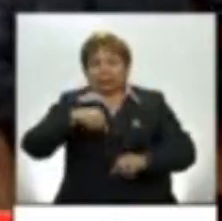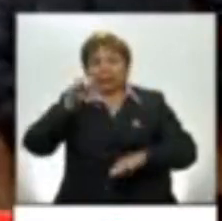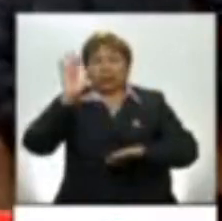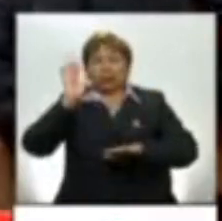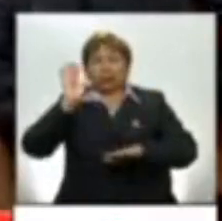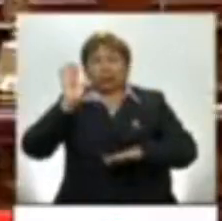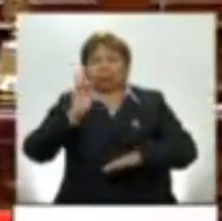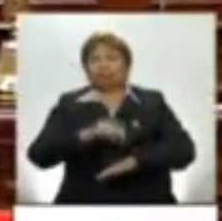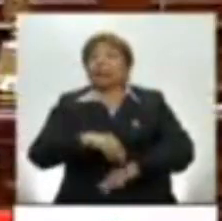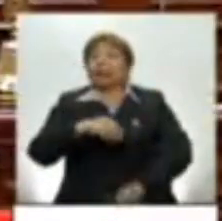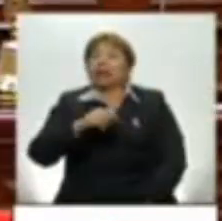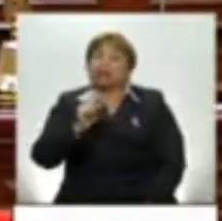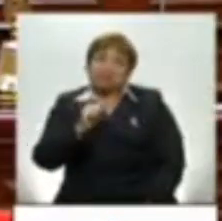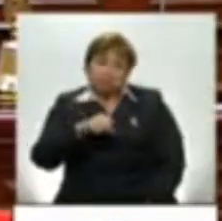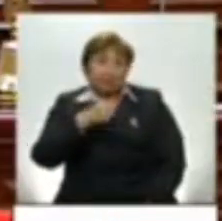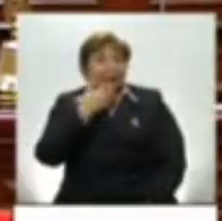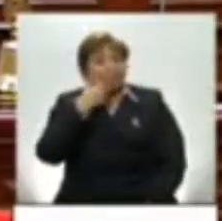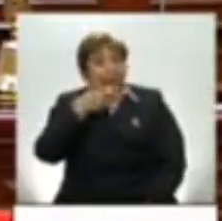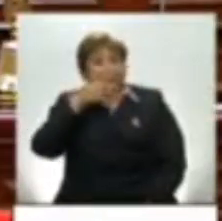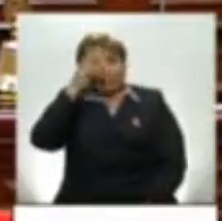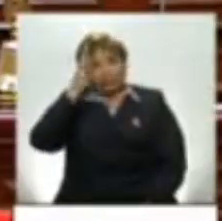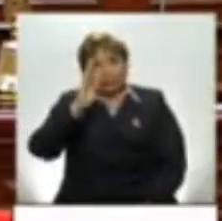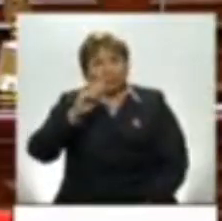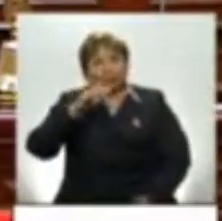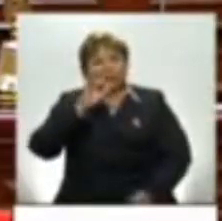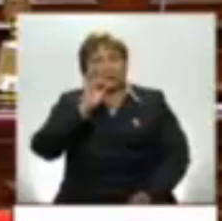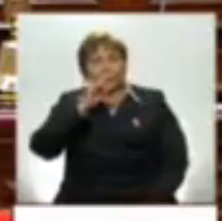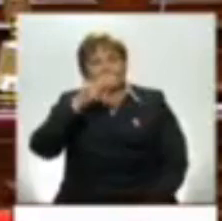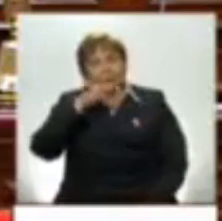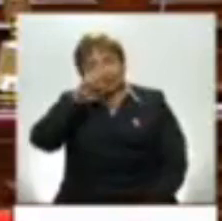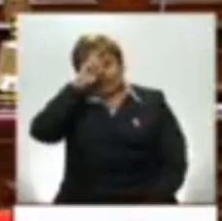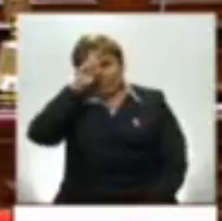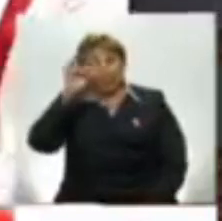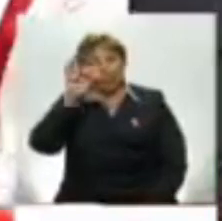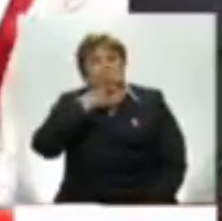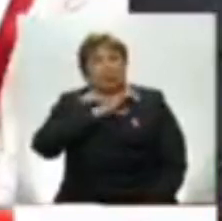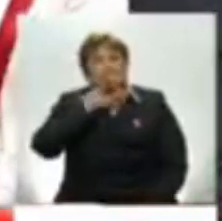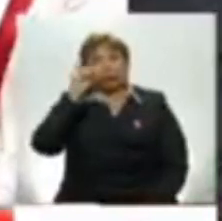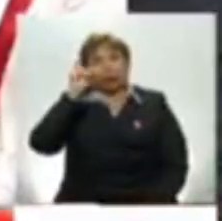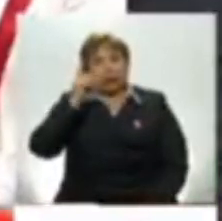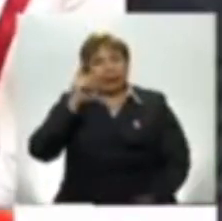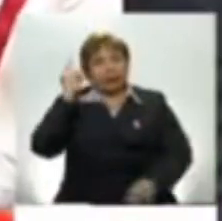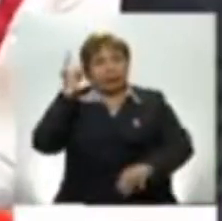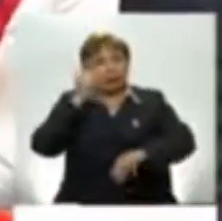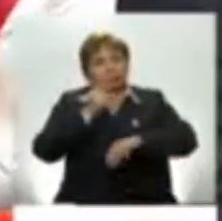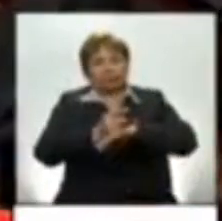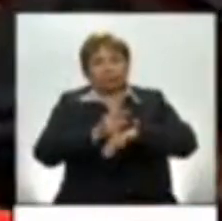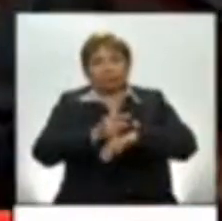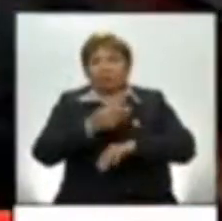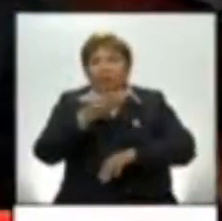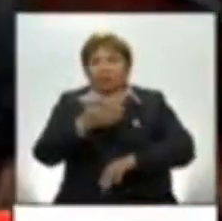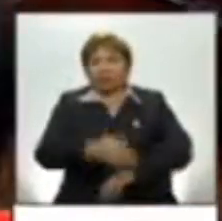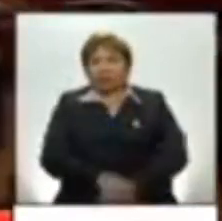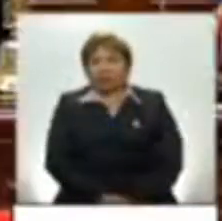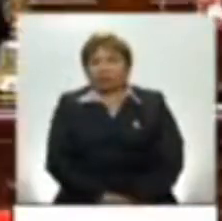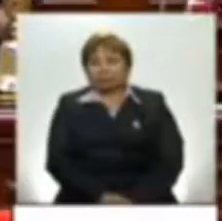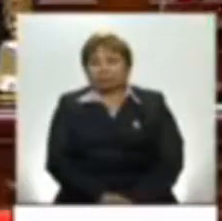juro. Si así lo hace, que Dios y la patria la premien, sino que él y la nación se lo demanden.